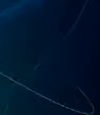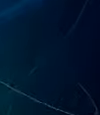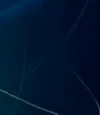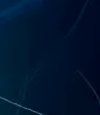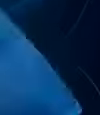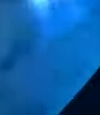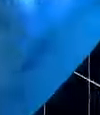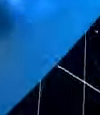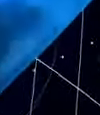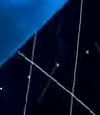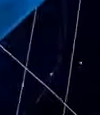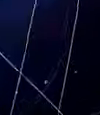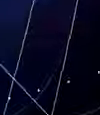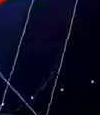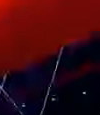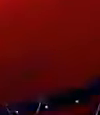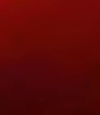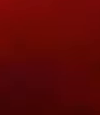cartelera.